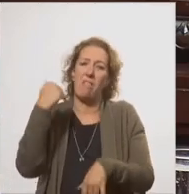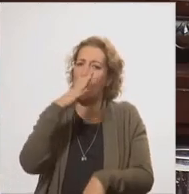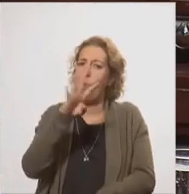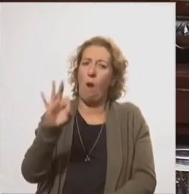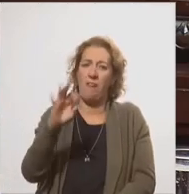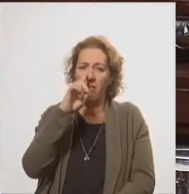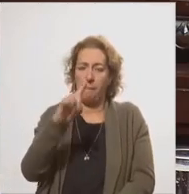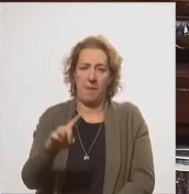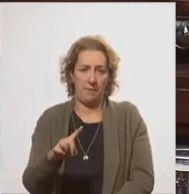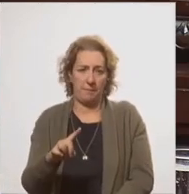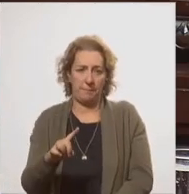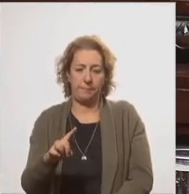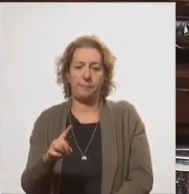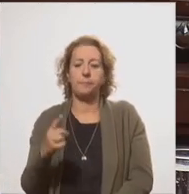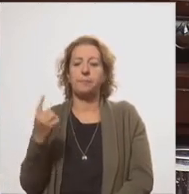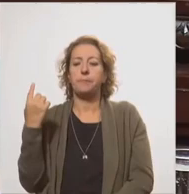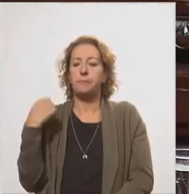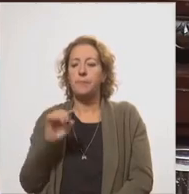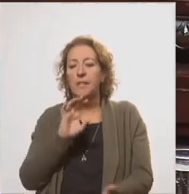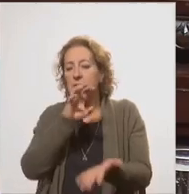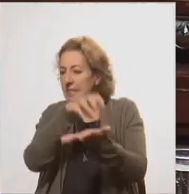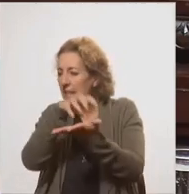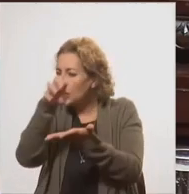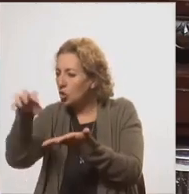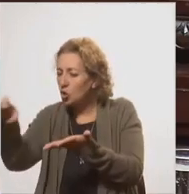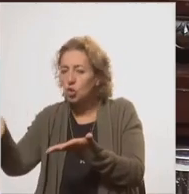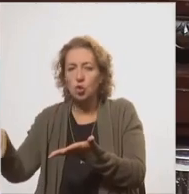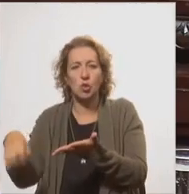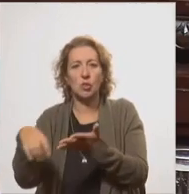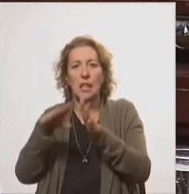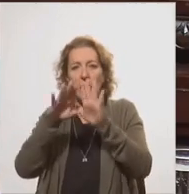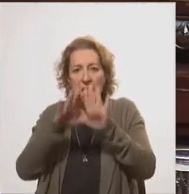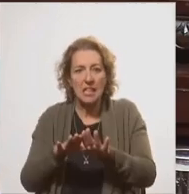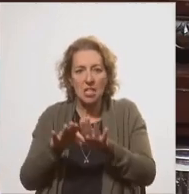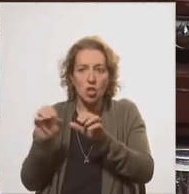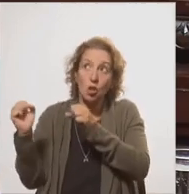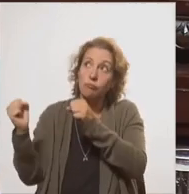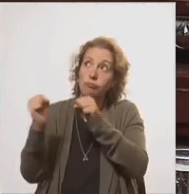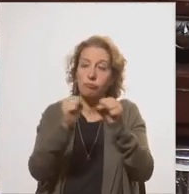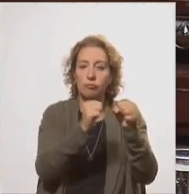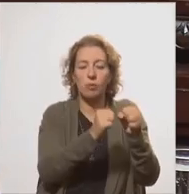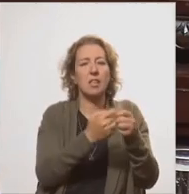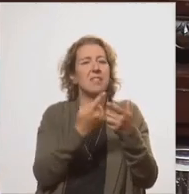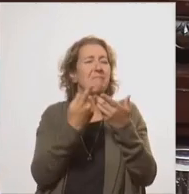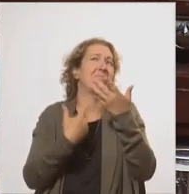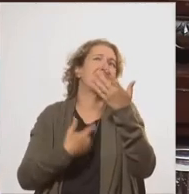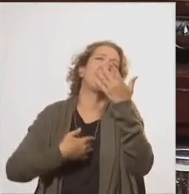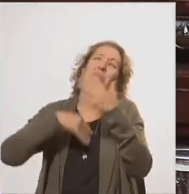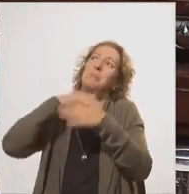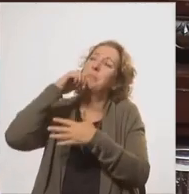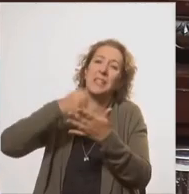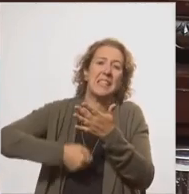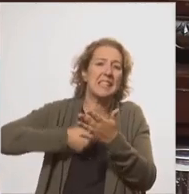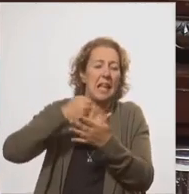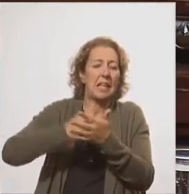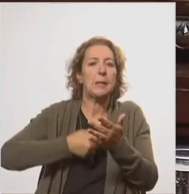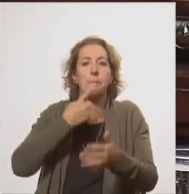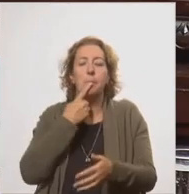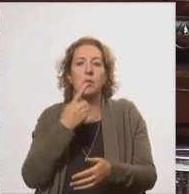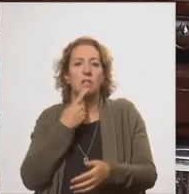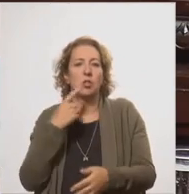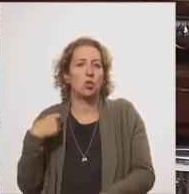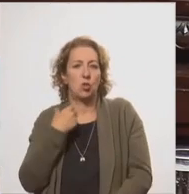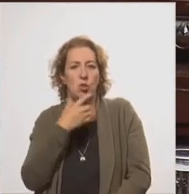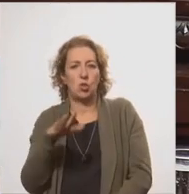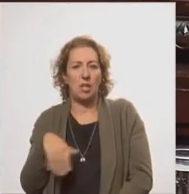Allí, particularmente en los centros de detención, llenos de militantes políticos y sociales, particularmente el Estadio